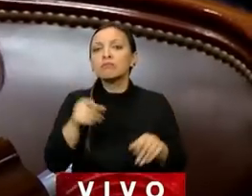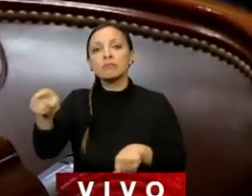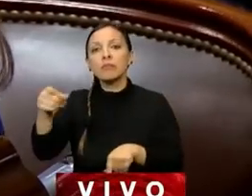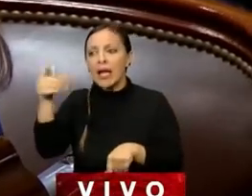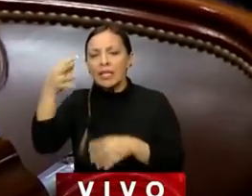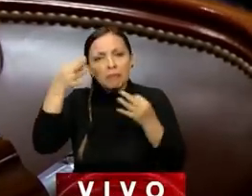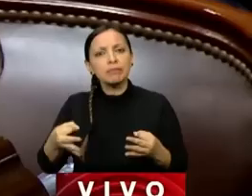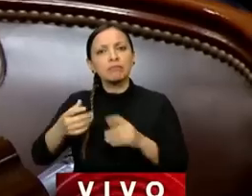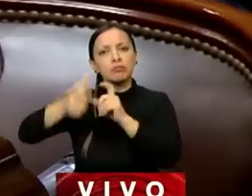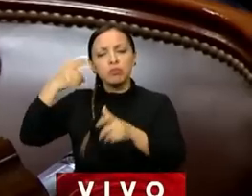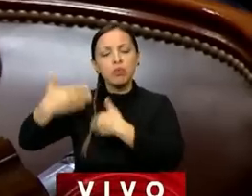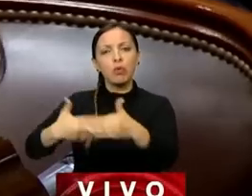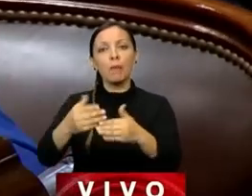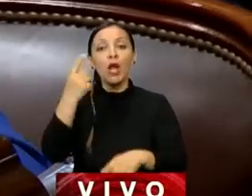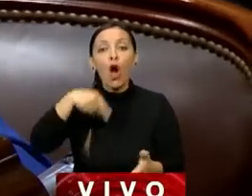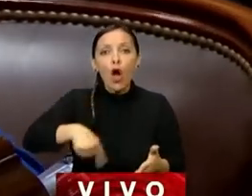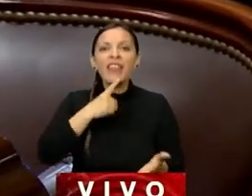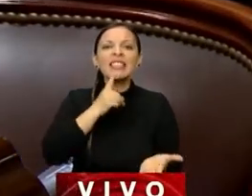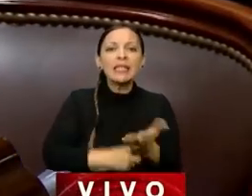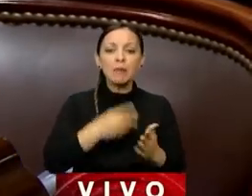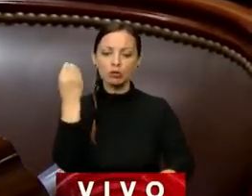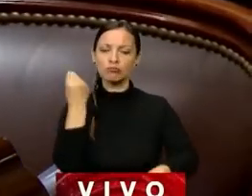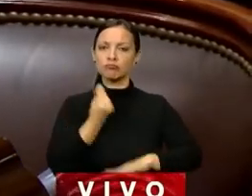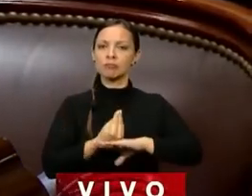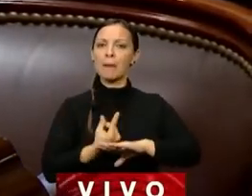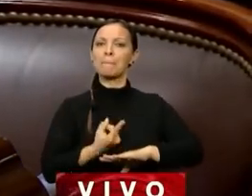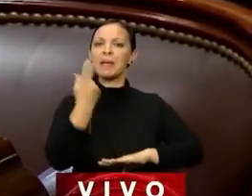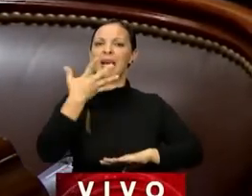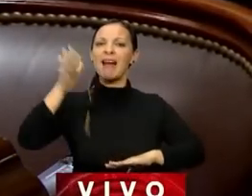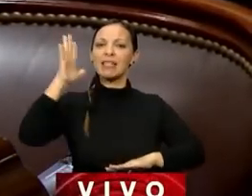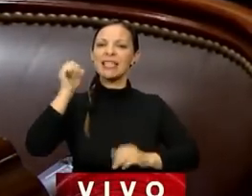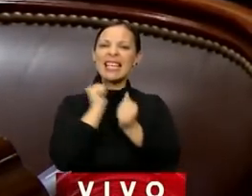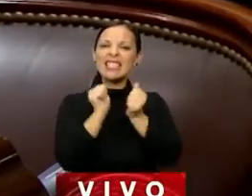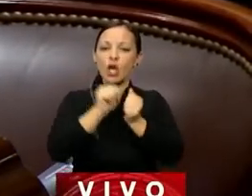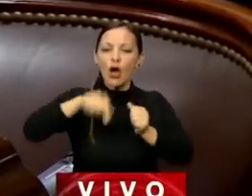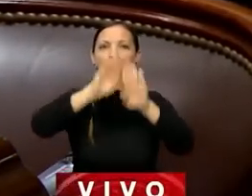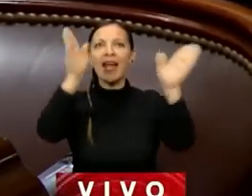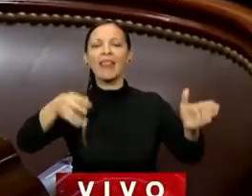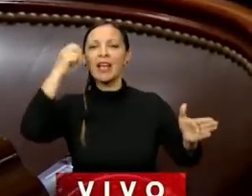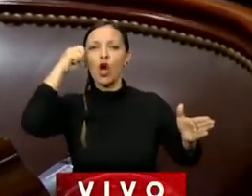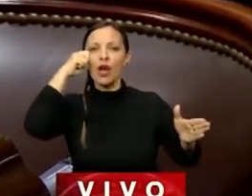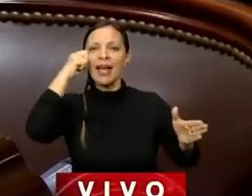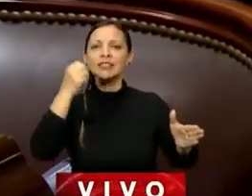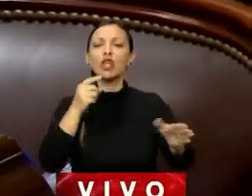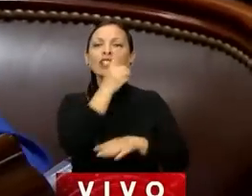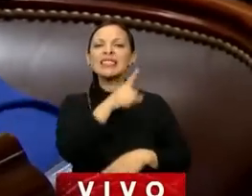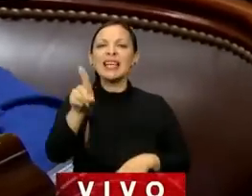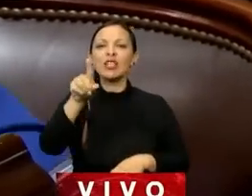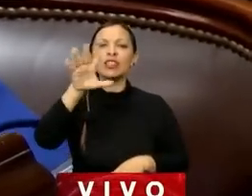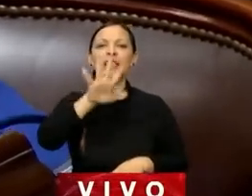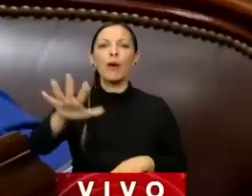pero hoy estamos decidiendo que ahí se va a sentar por primera vez en la historia de este Congreso